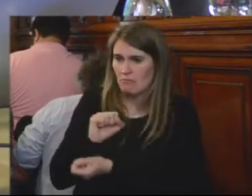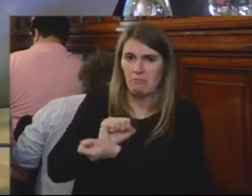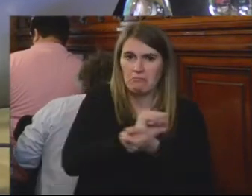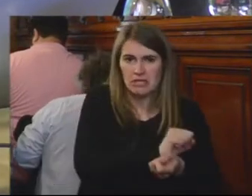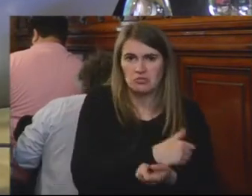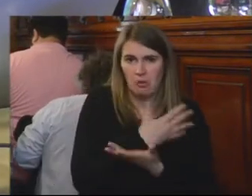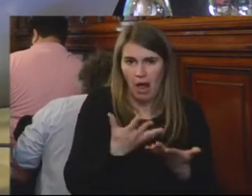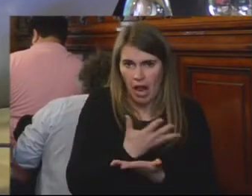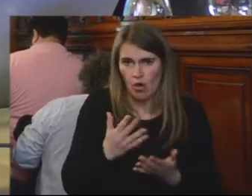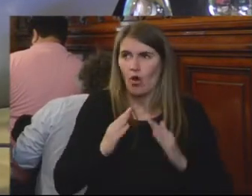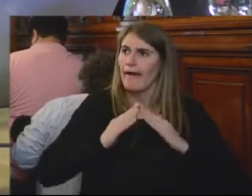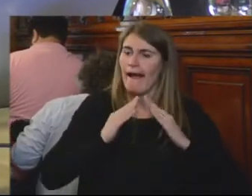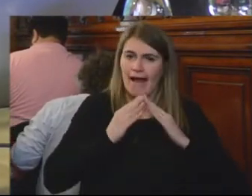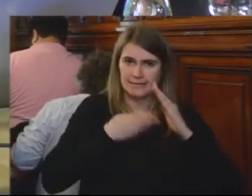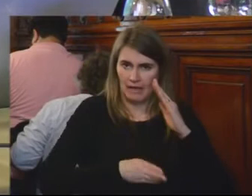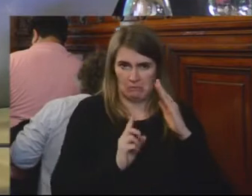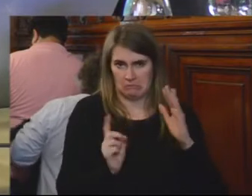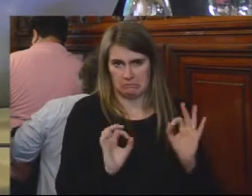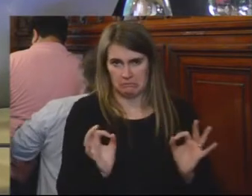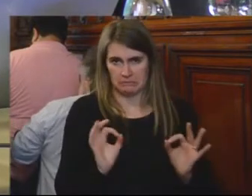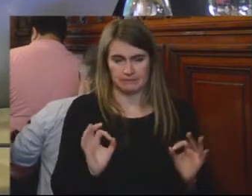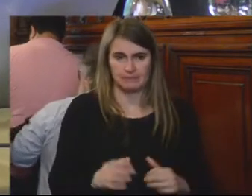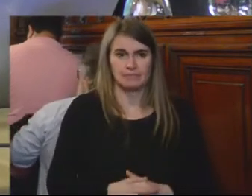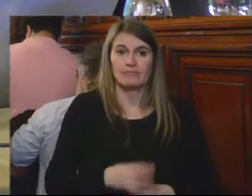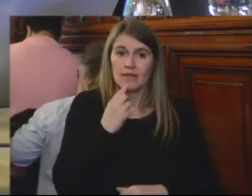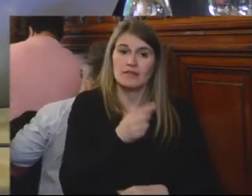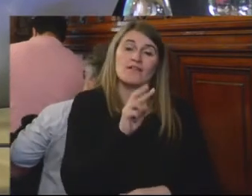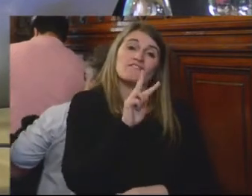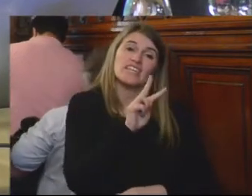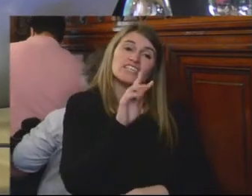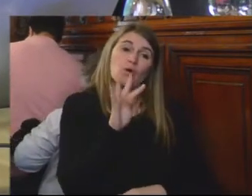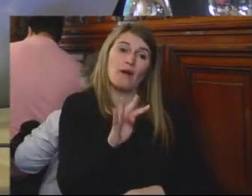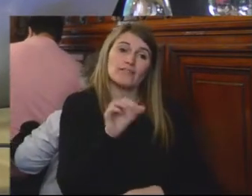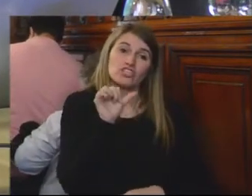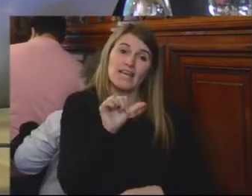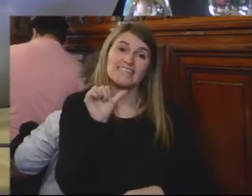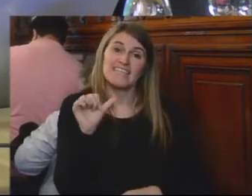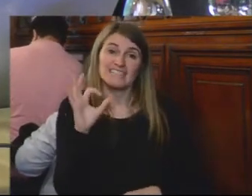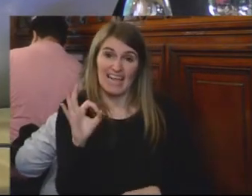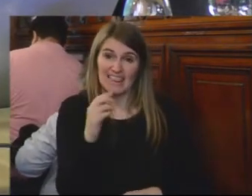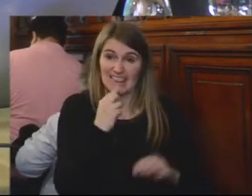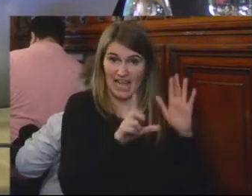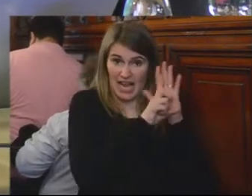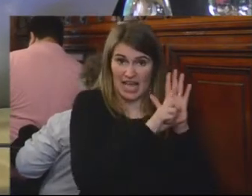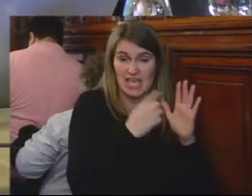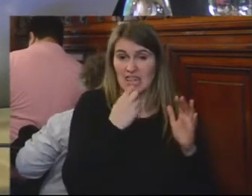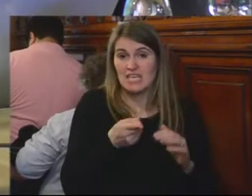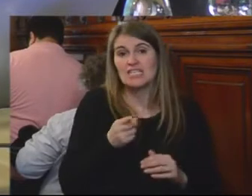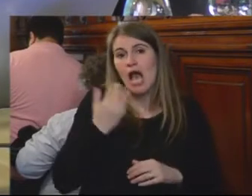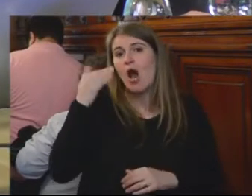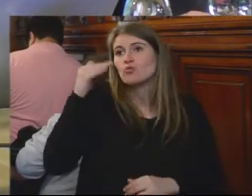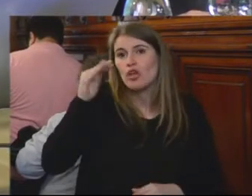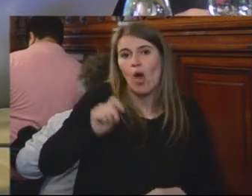de arresto domiciliario atento que de acuerdo a lo normado para 24660 las cuestiones vinculadas a la ejecución de la pena corresponden a autoridad judicial